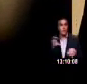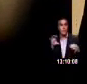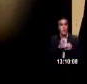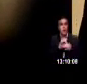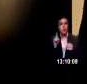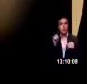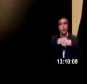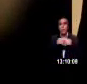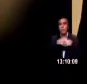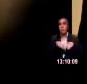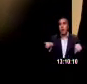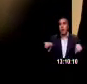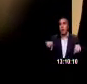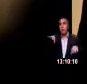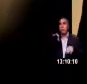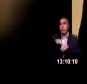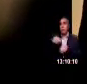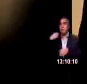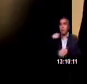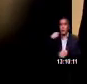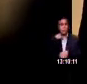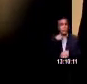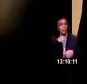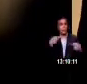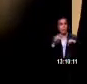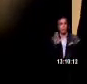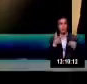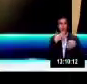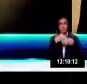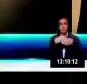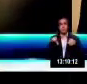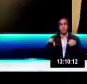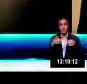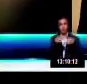se genere una fragmentación. José Luis Calderón, TC Televisión.